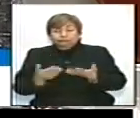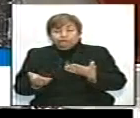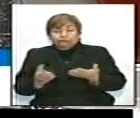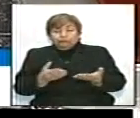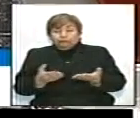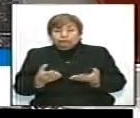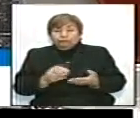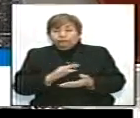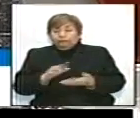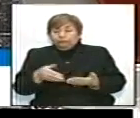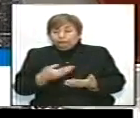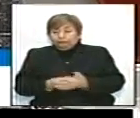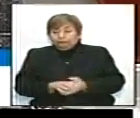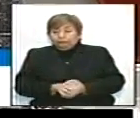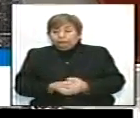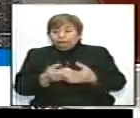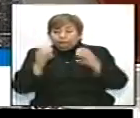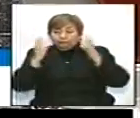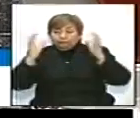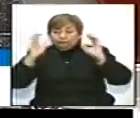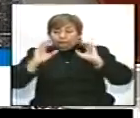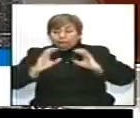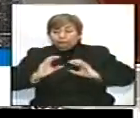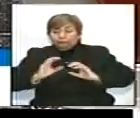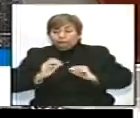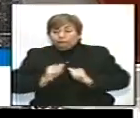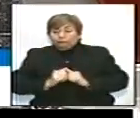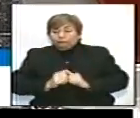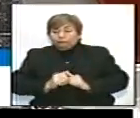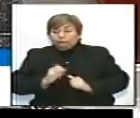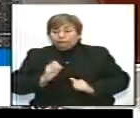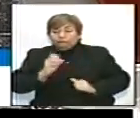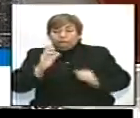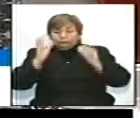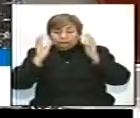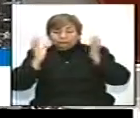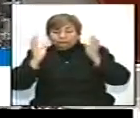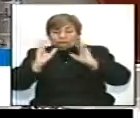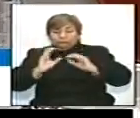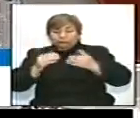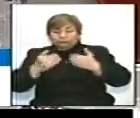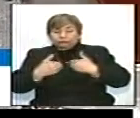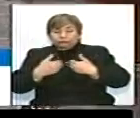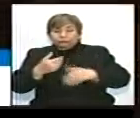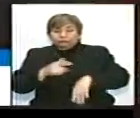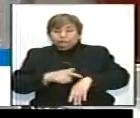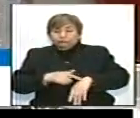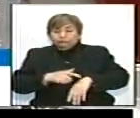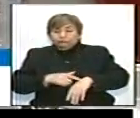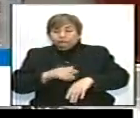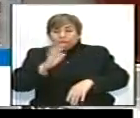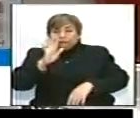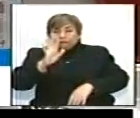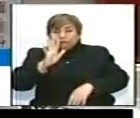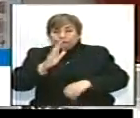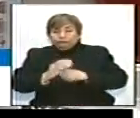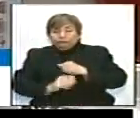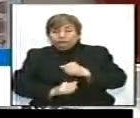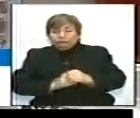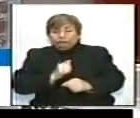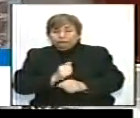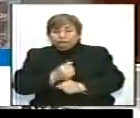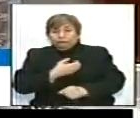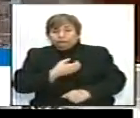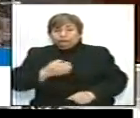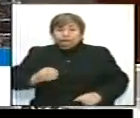establece en términos generales el convenio, y el convenio tiene un periodo de ejecución de 5 años, ¿no? Al cabo